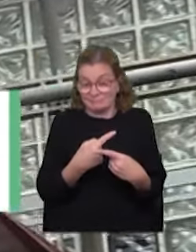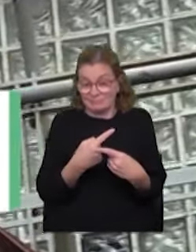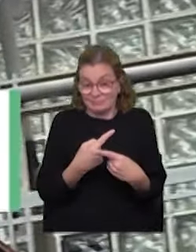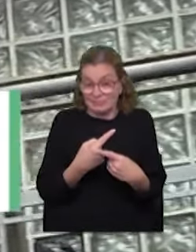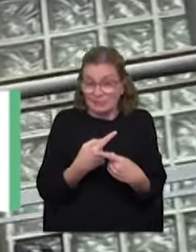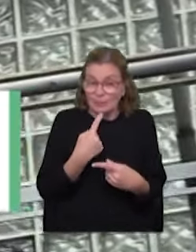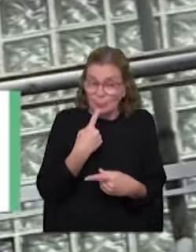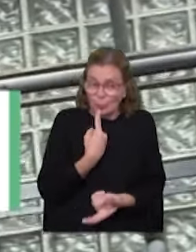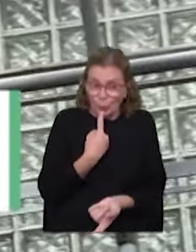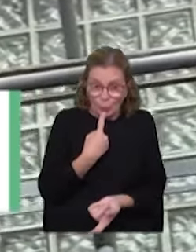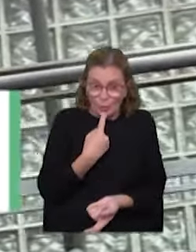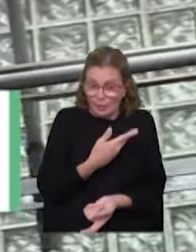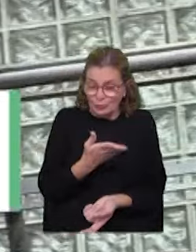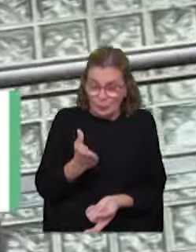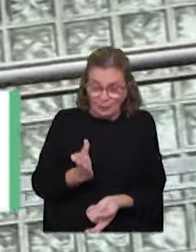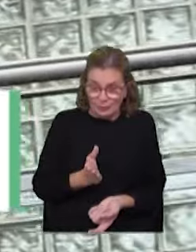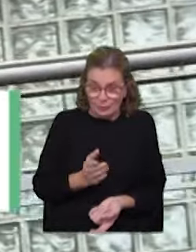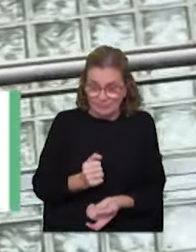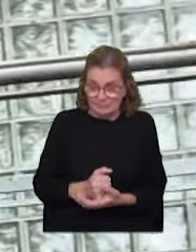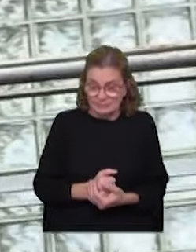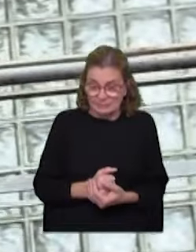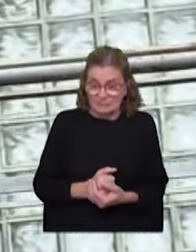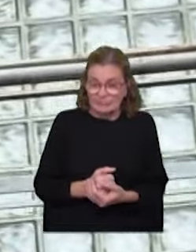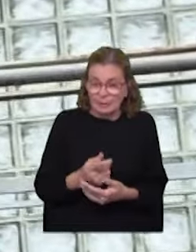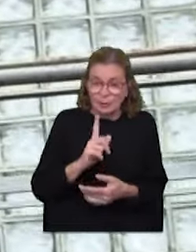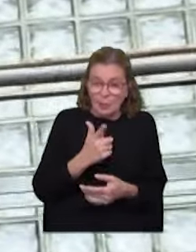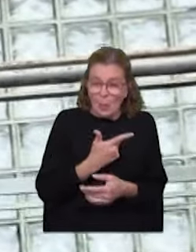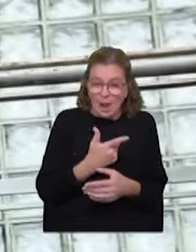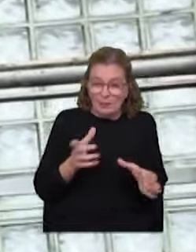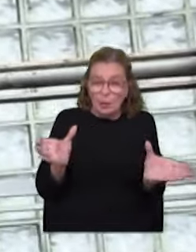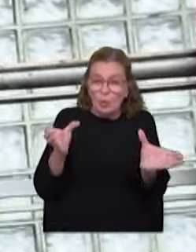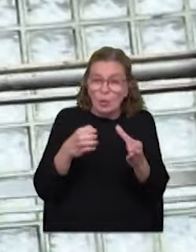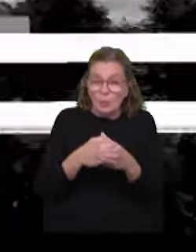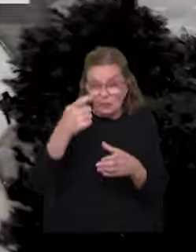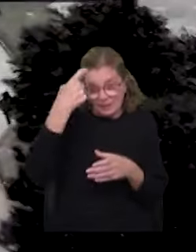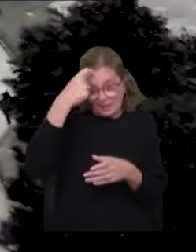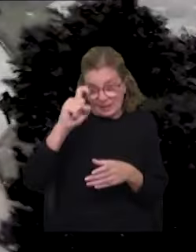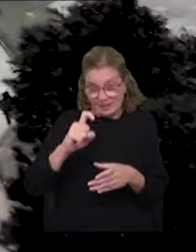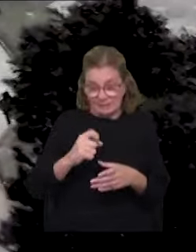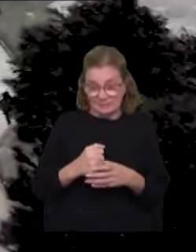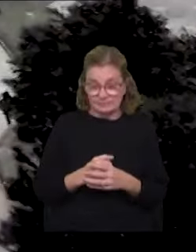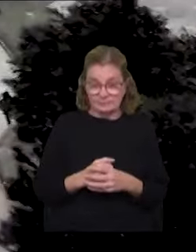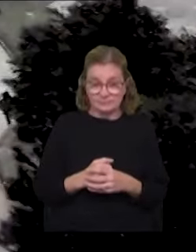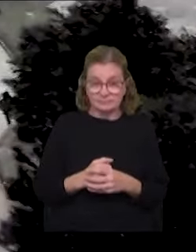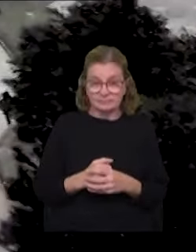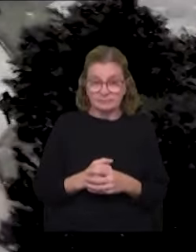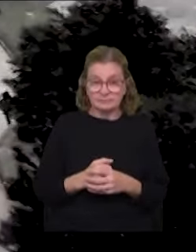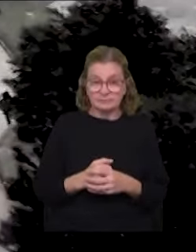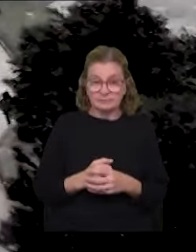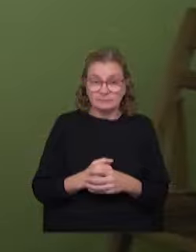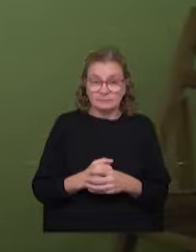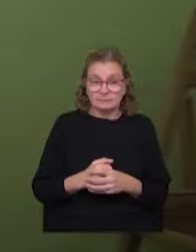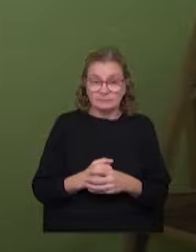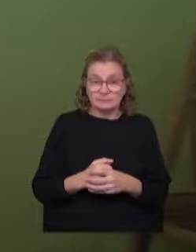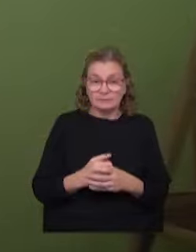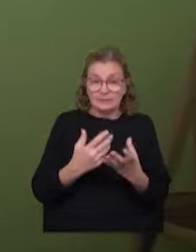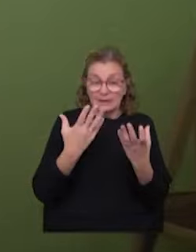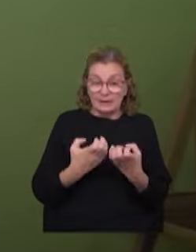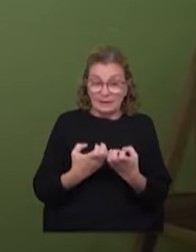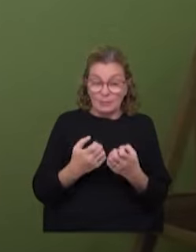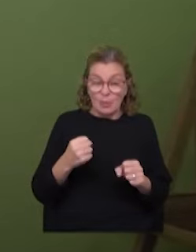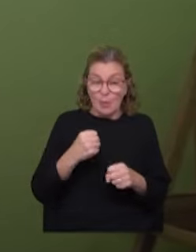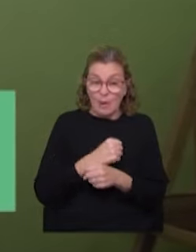incertidumbre que genera toda no no tienen unidad de ideas queremos que